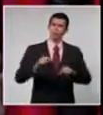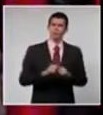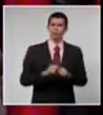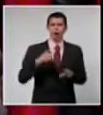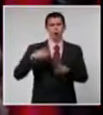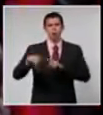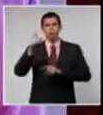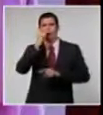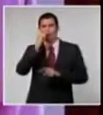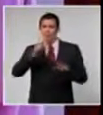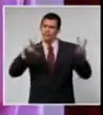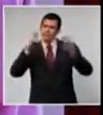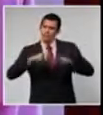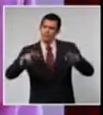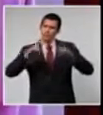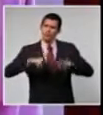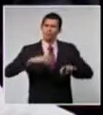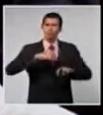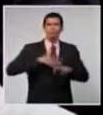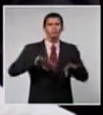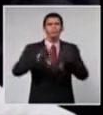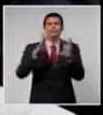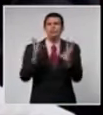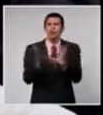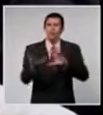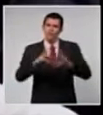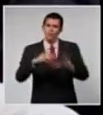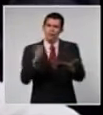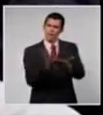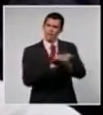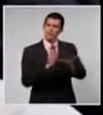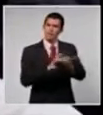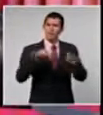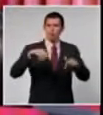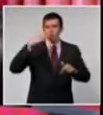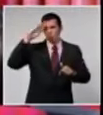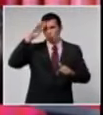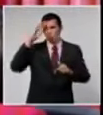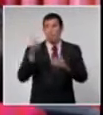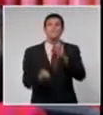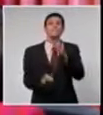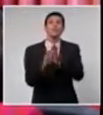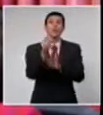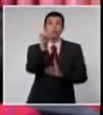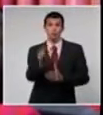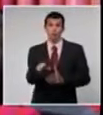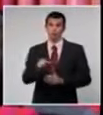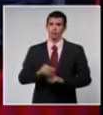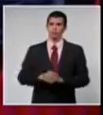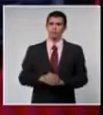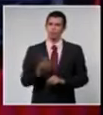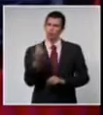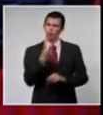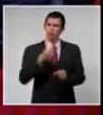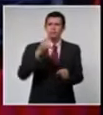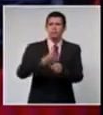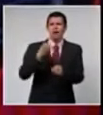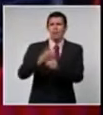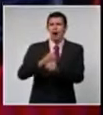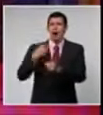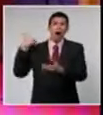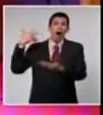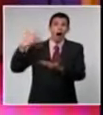y fundador del Instituto Cubano del Libro, Rolando Jesús Rodríguez García, cuyos sendos legados enriquecen el patrimonio